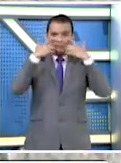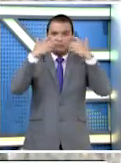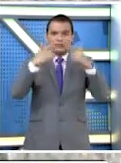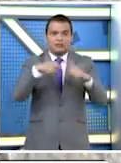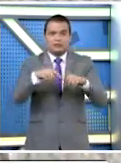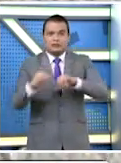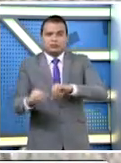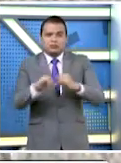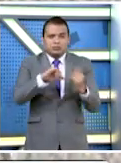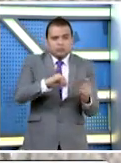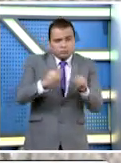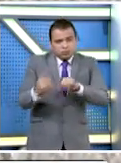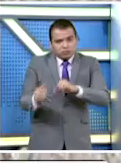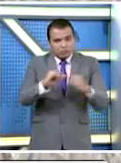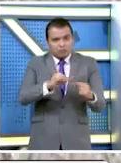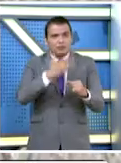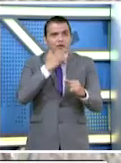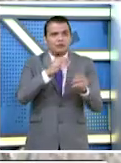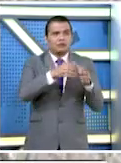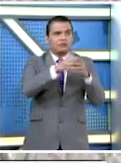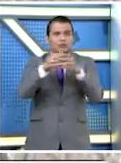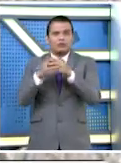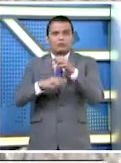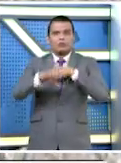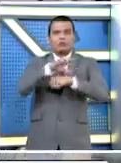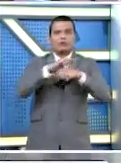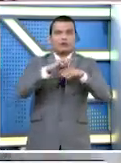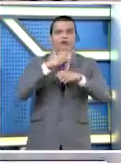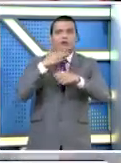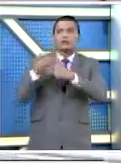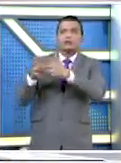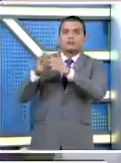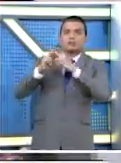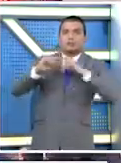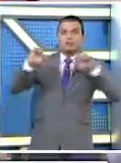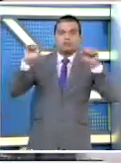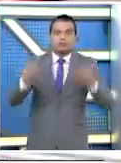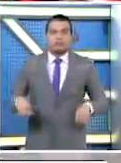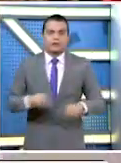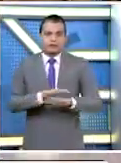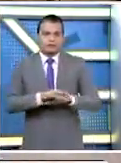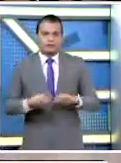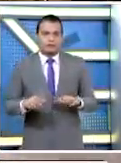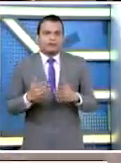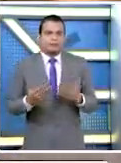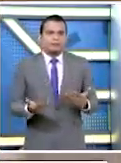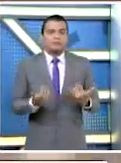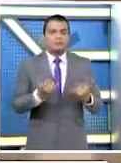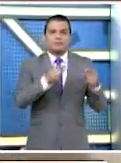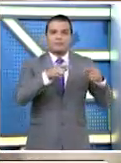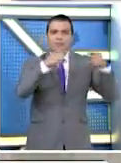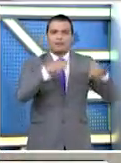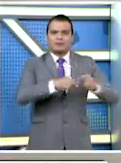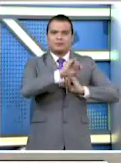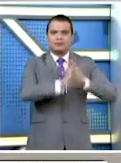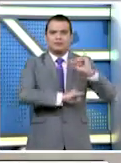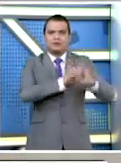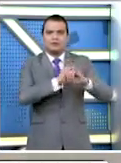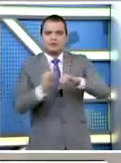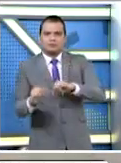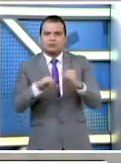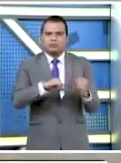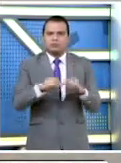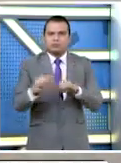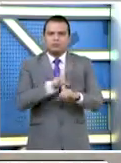en el ciclismo pueden hacer estos créditos blandos la uc a valor reprogramar la copa internacional de pista de cali